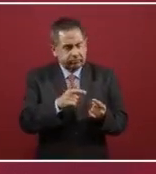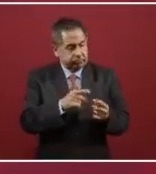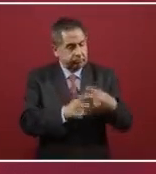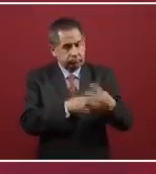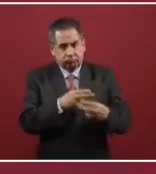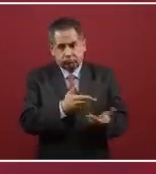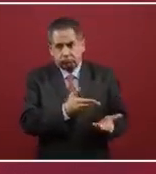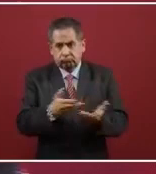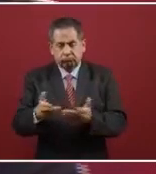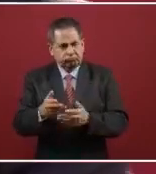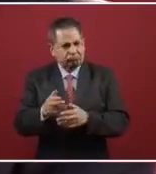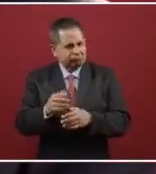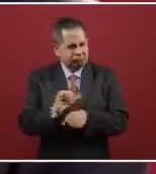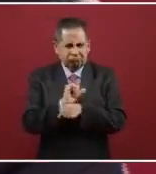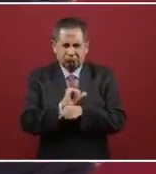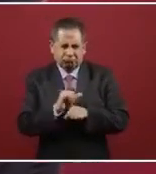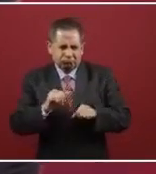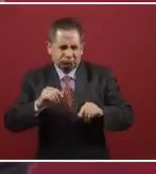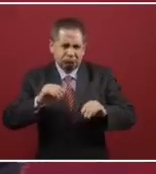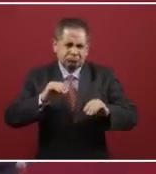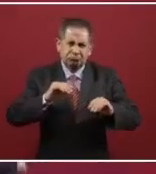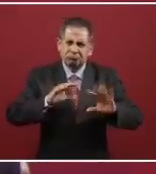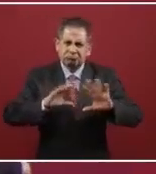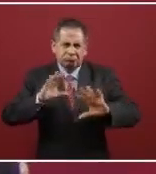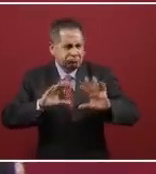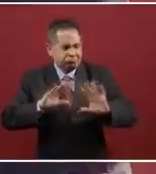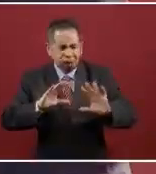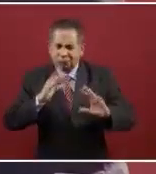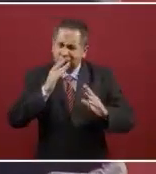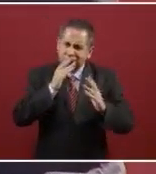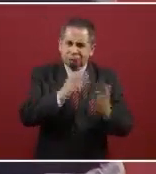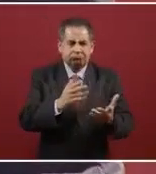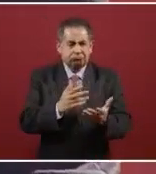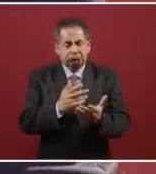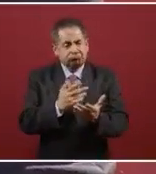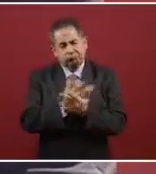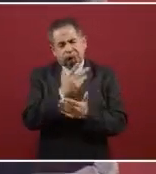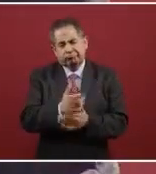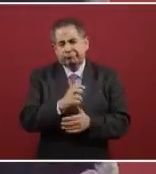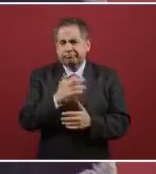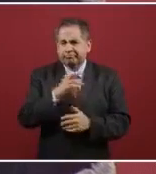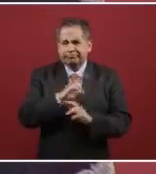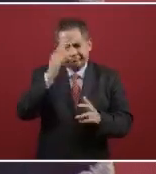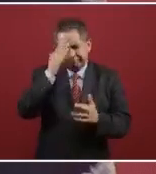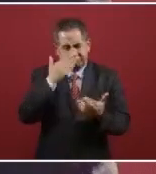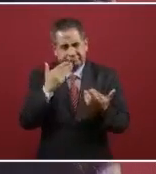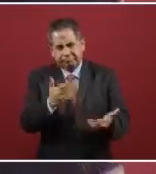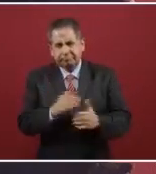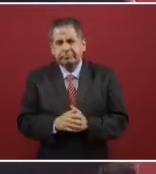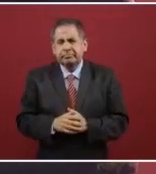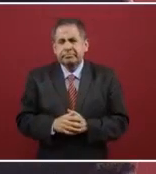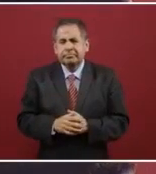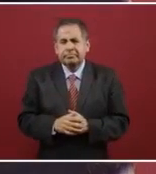hayan actuado tan bien. Merecían ser considerados, desde luego